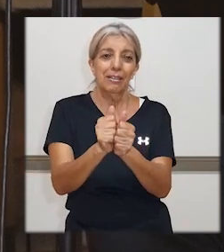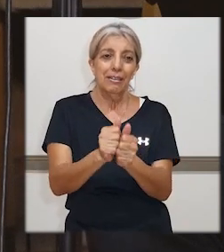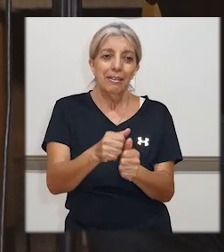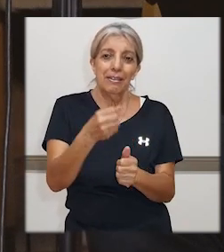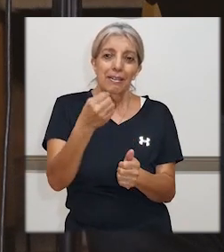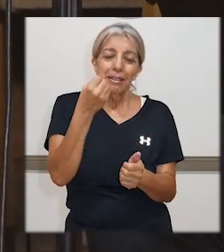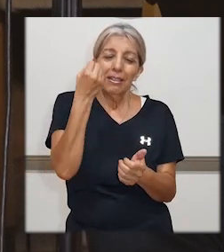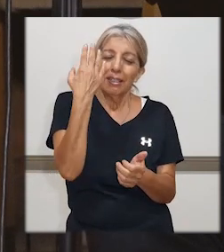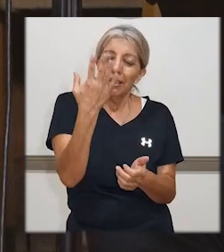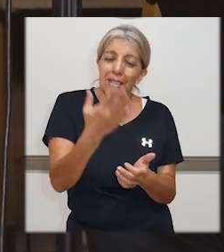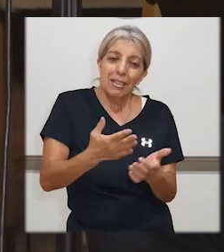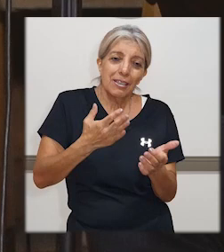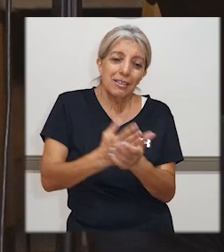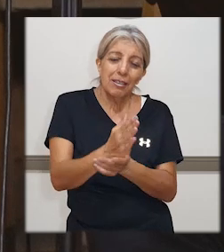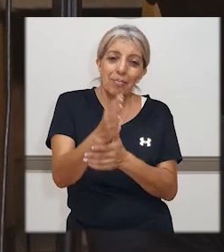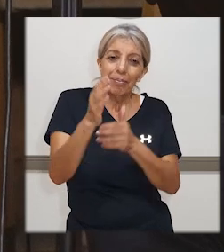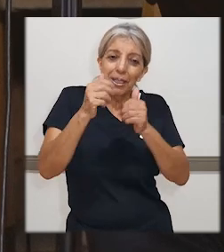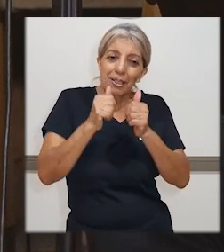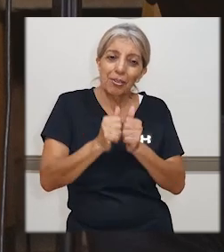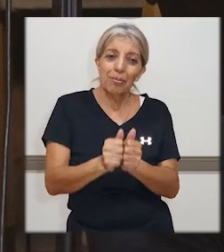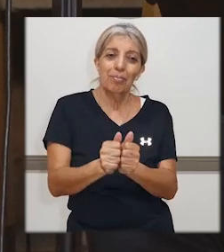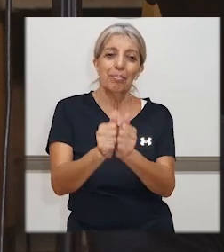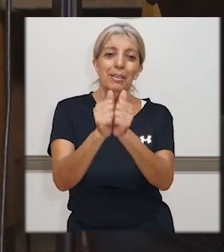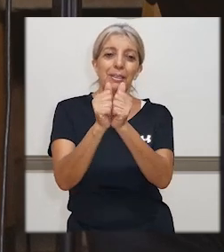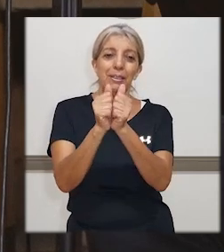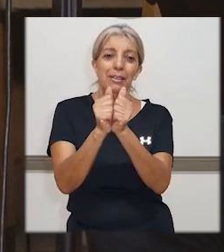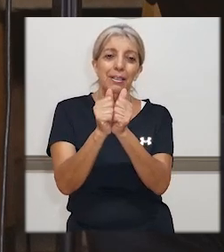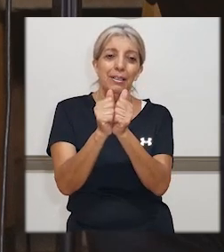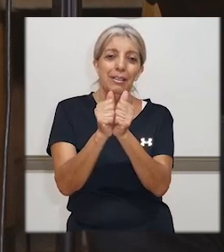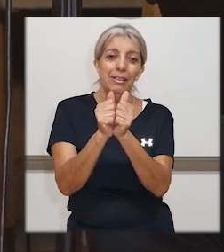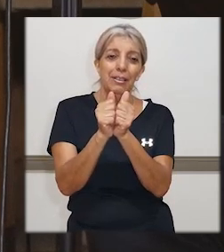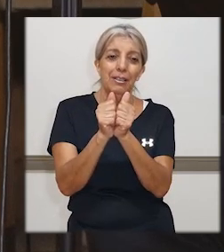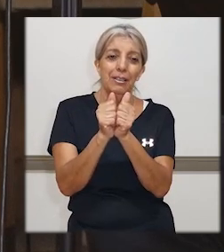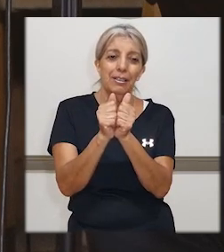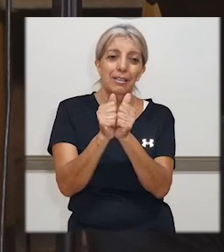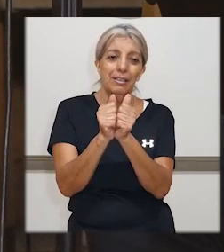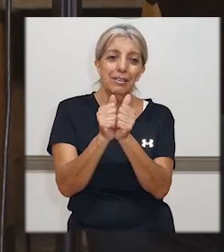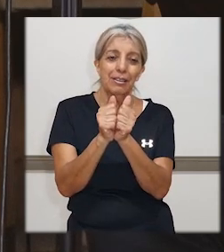caminar. Mi gracia te basta para